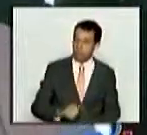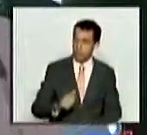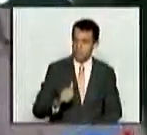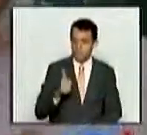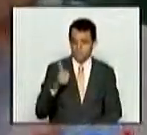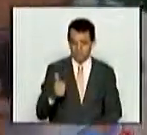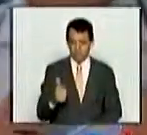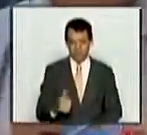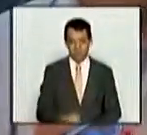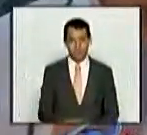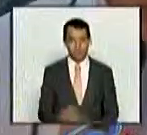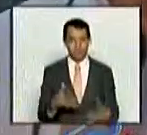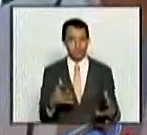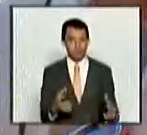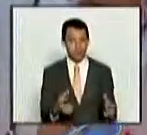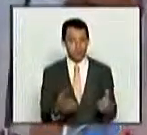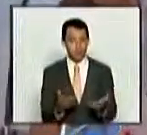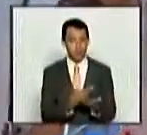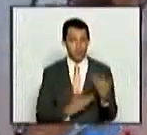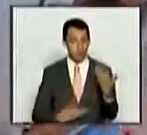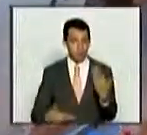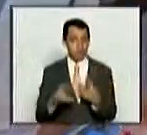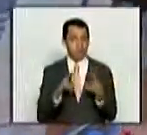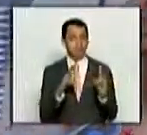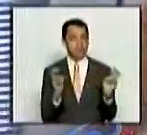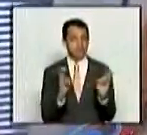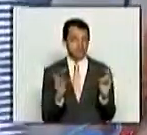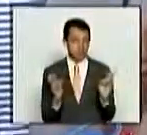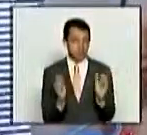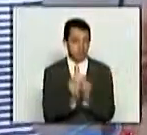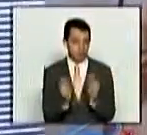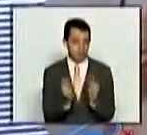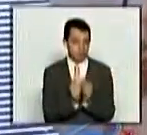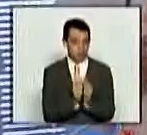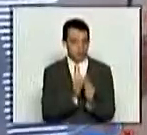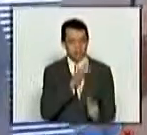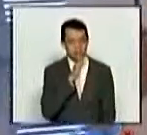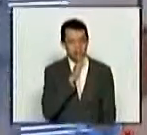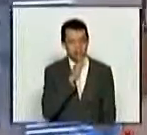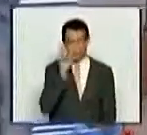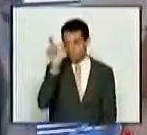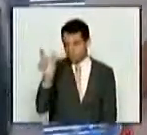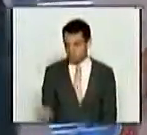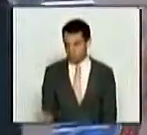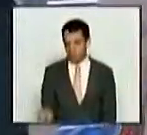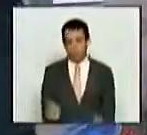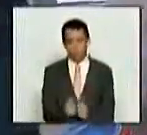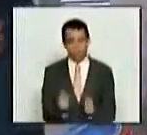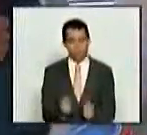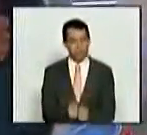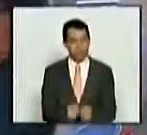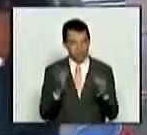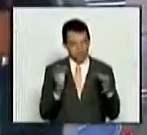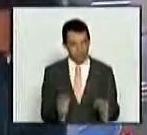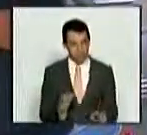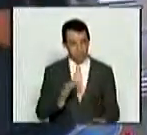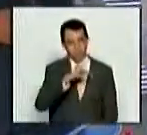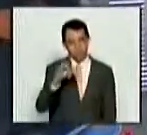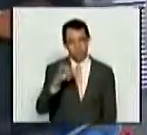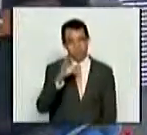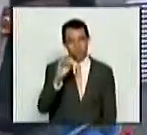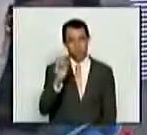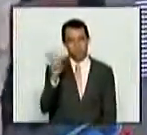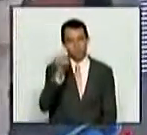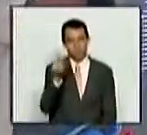quiero compartir con ustedes casos clínicos. Con nosotros trabaja una persona que está en nuestro corazón, es José, que se encarga de